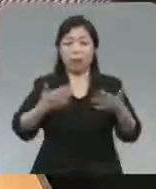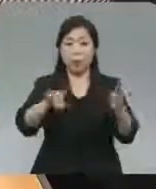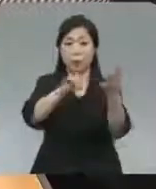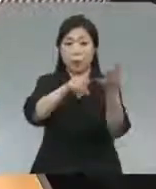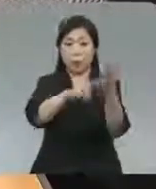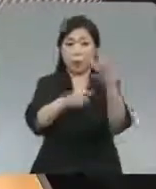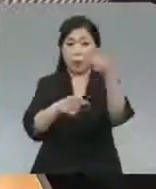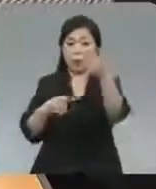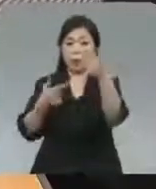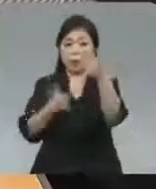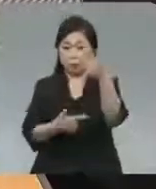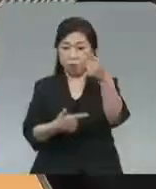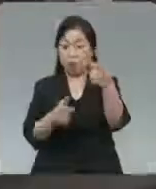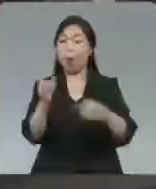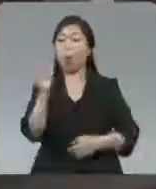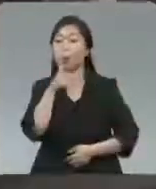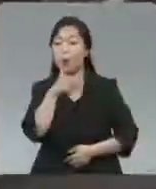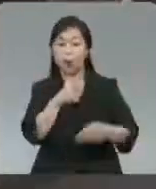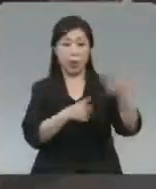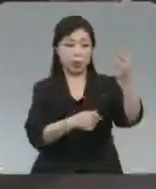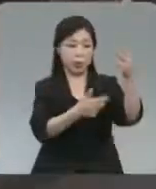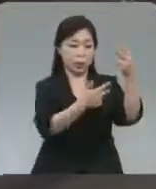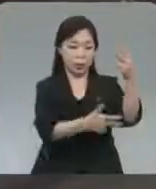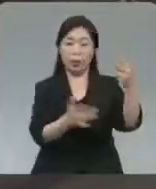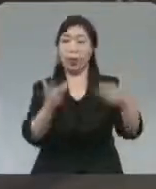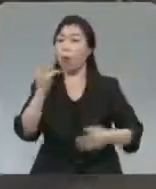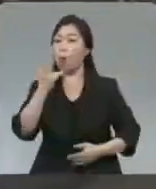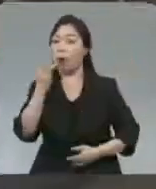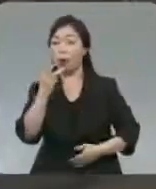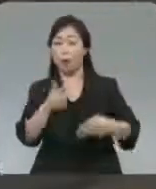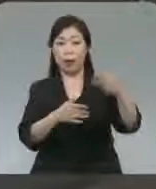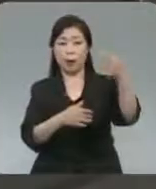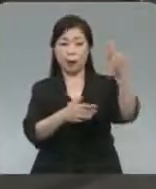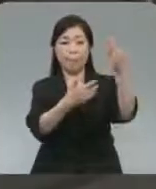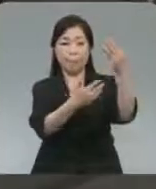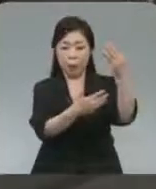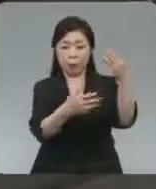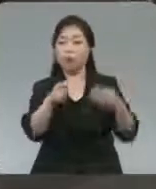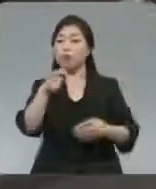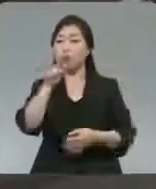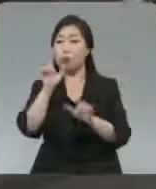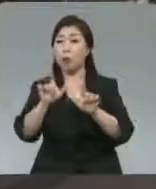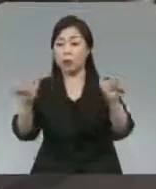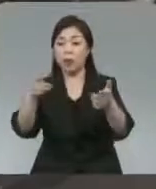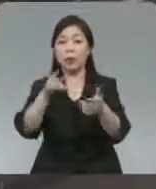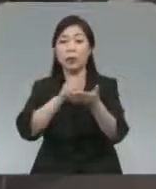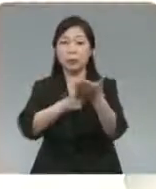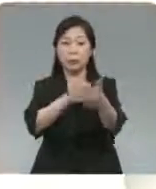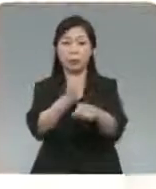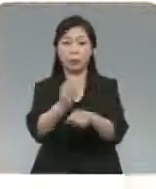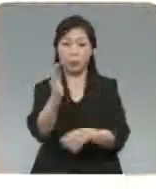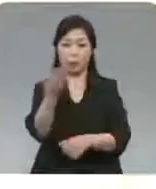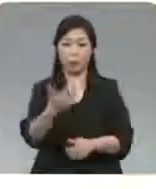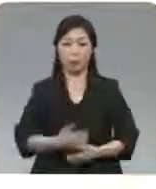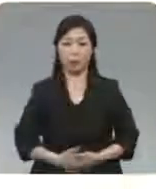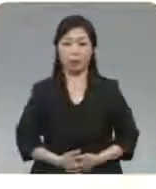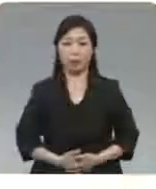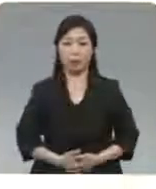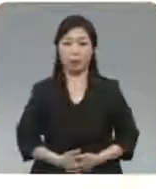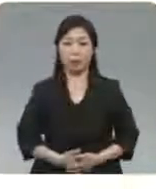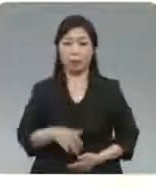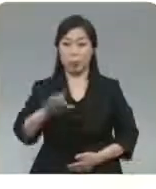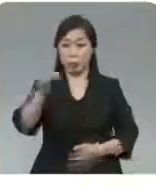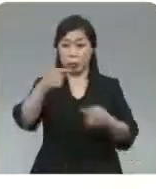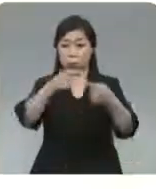dispersar las solicitudes éstas deberán realizarse los días correspondientes a cada ciudadano según el año de nacimiento quienes